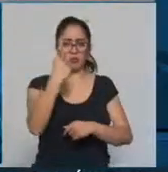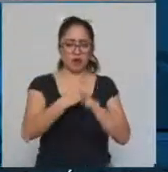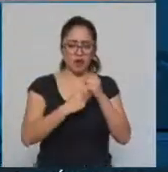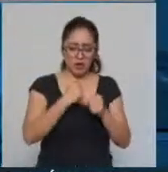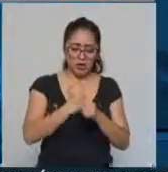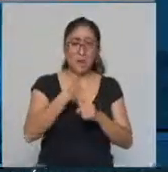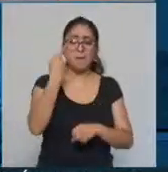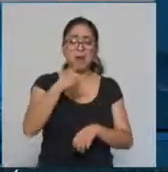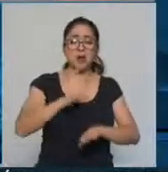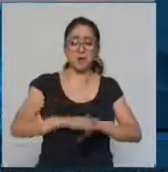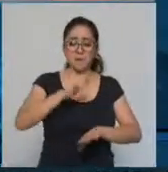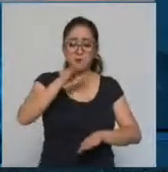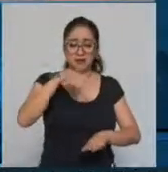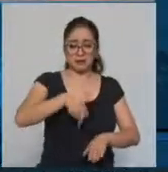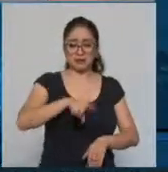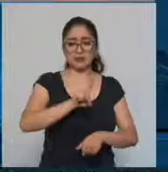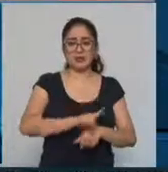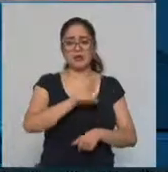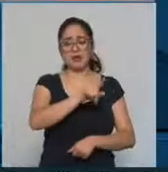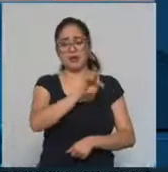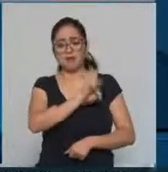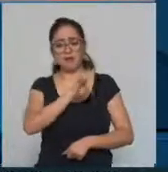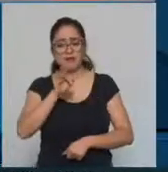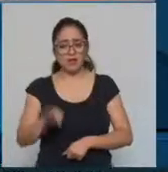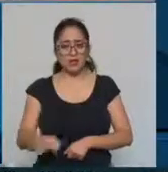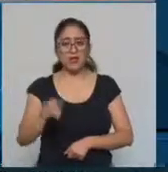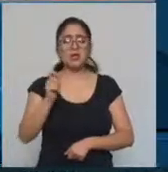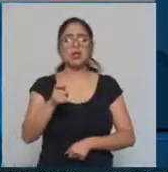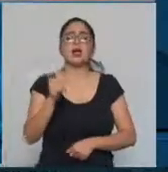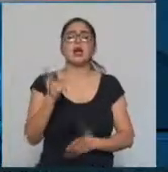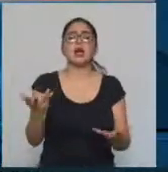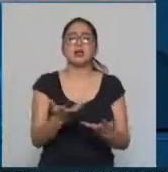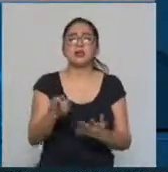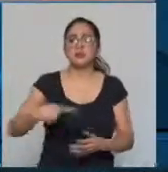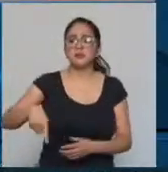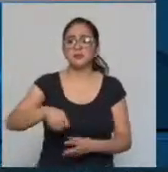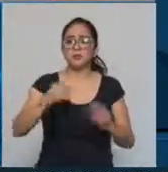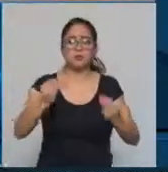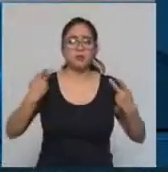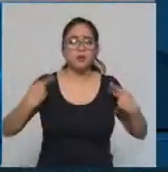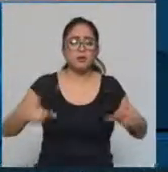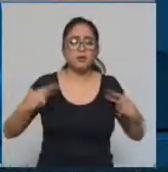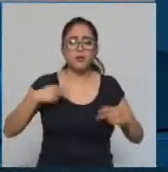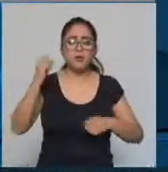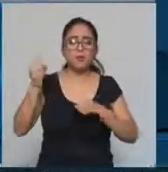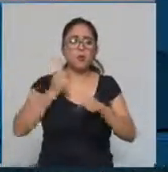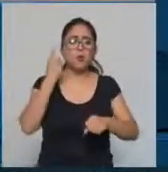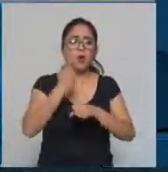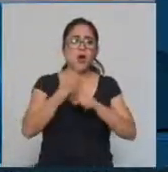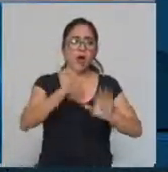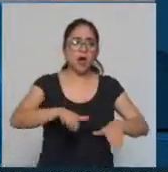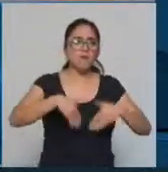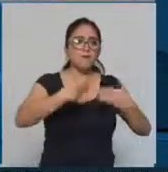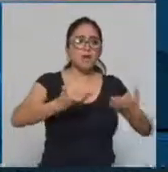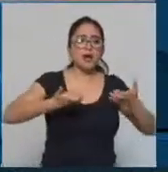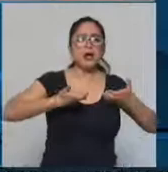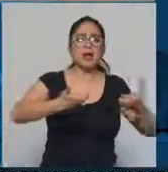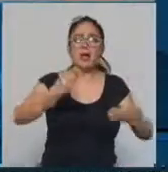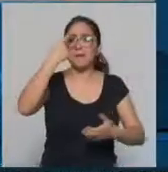estas fechas, este periodo, sí, donde hacemos o donde muchos de nuestros voluntarios salen a las calles a solicitar el apoyo